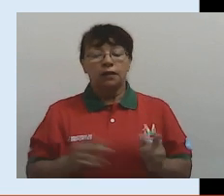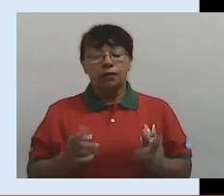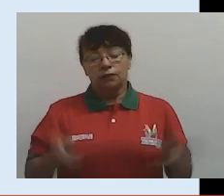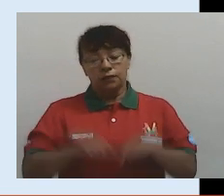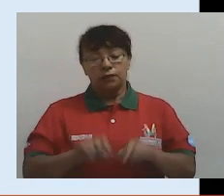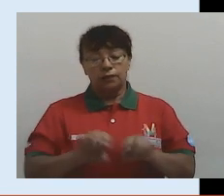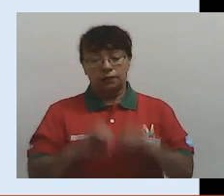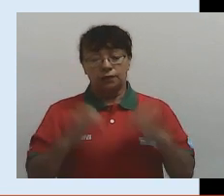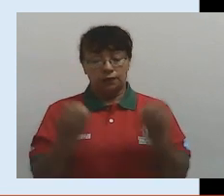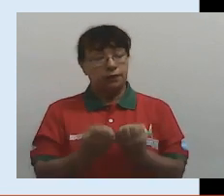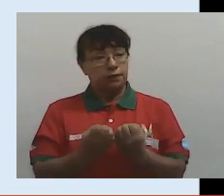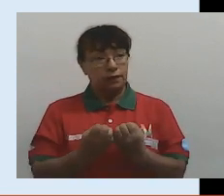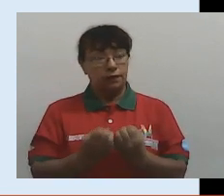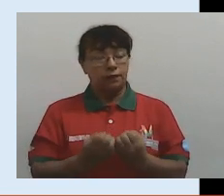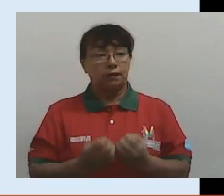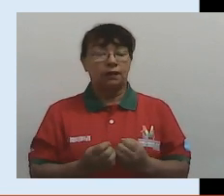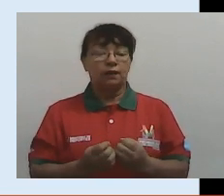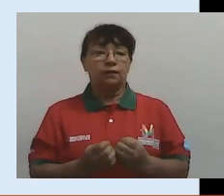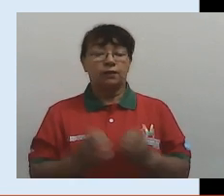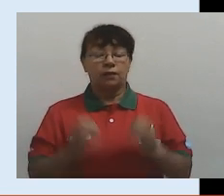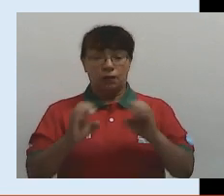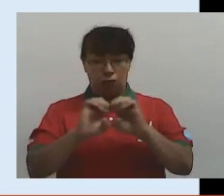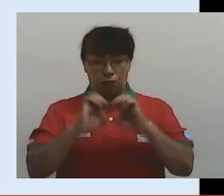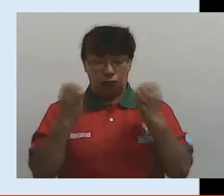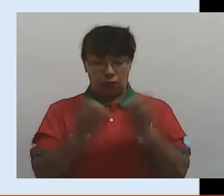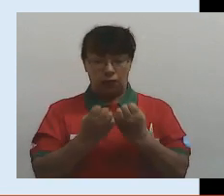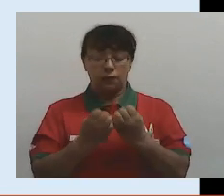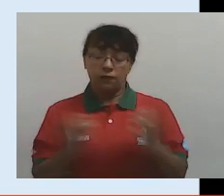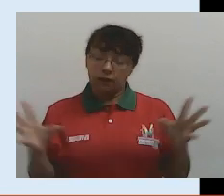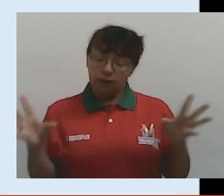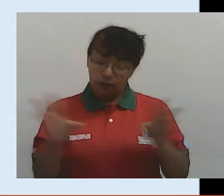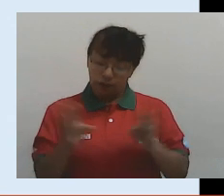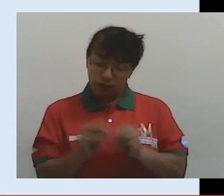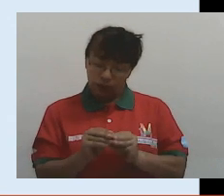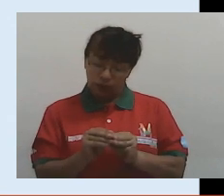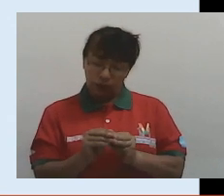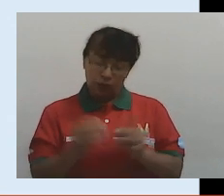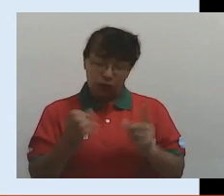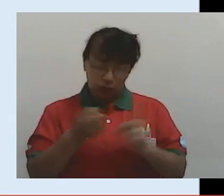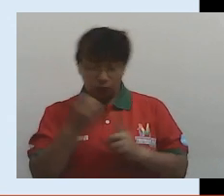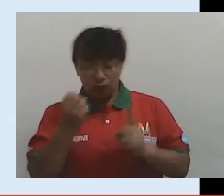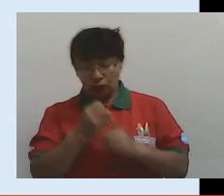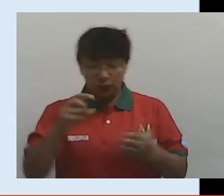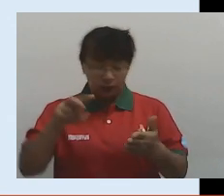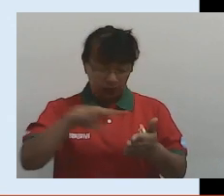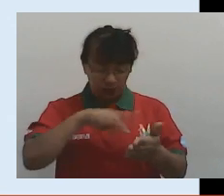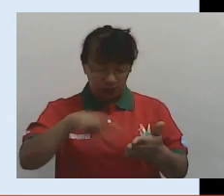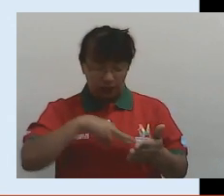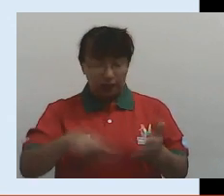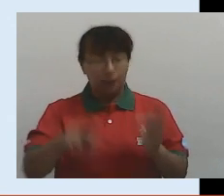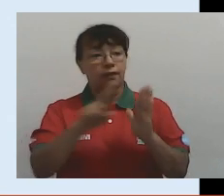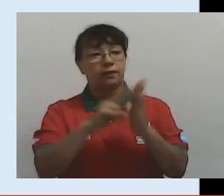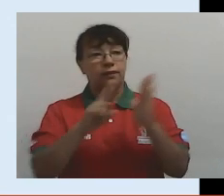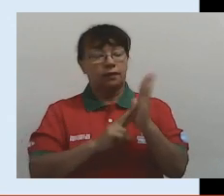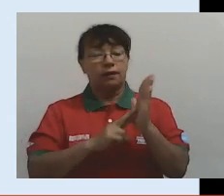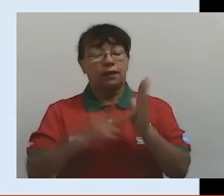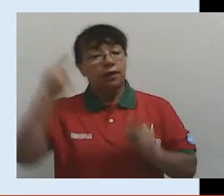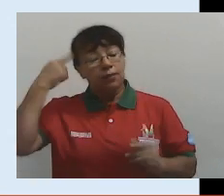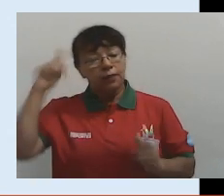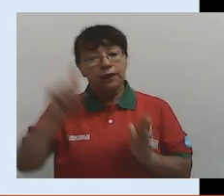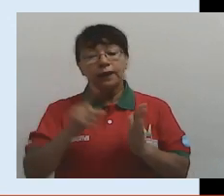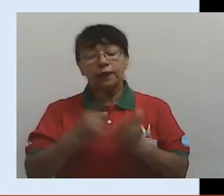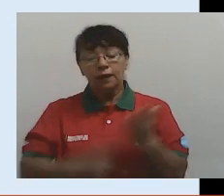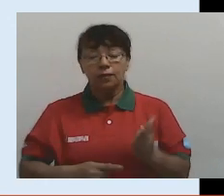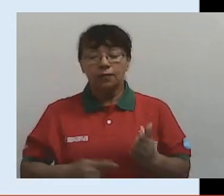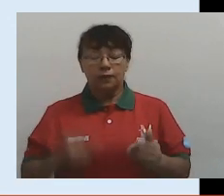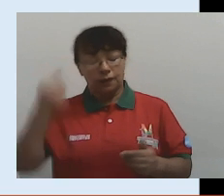evento, la comisión de jueces se reúna, discutan, lean el reglamento. ¿Para qué? Para que tengan